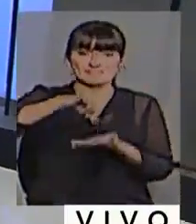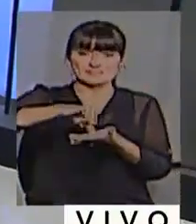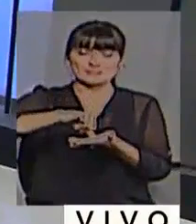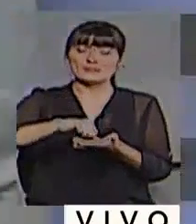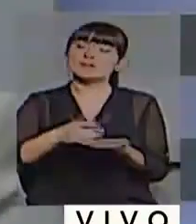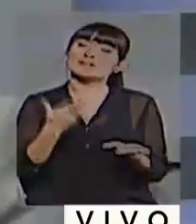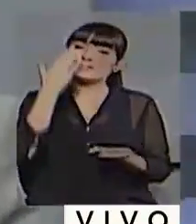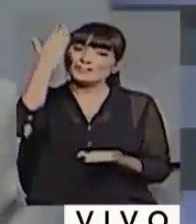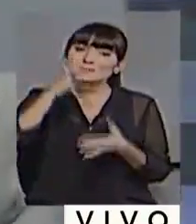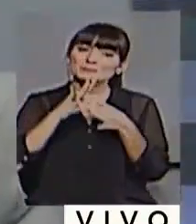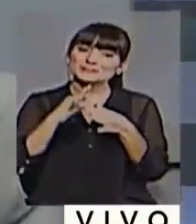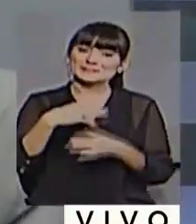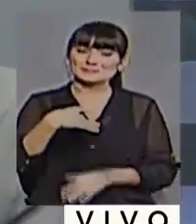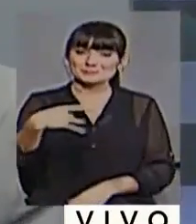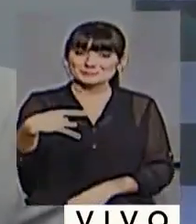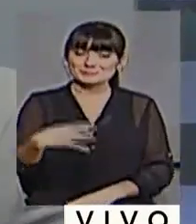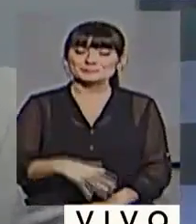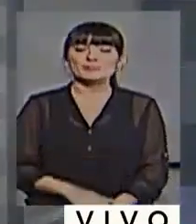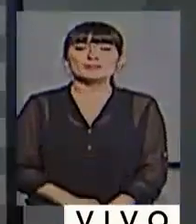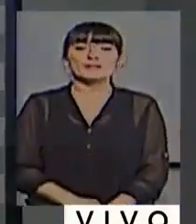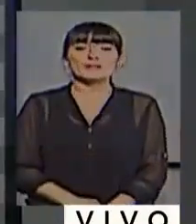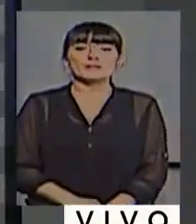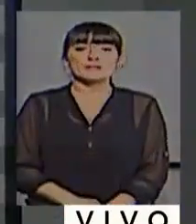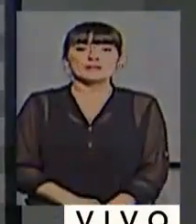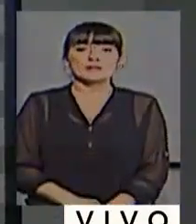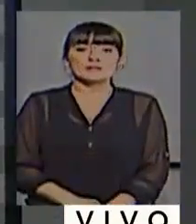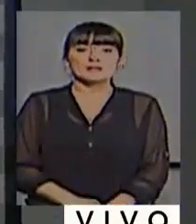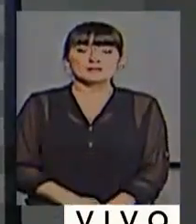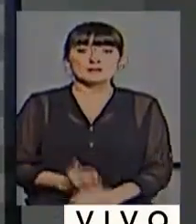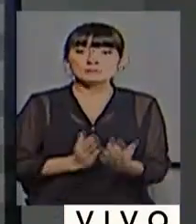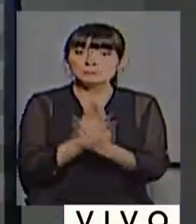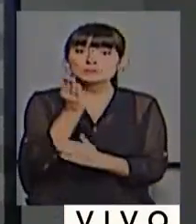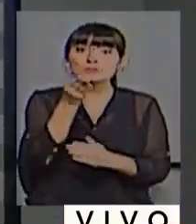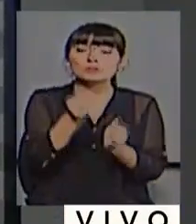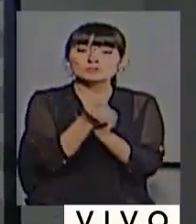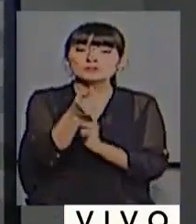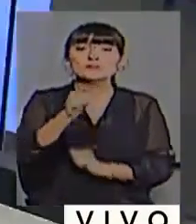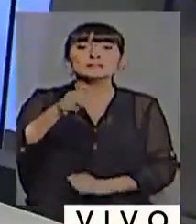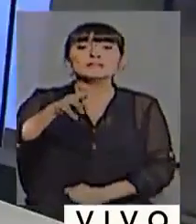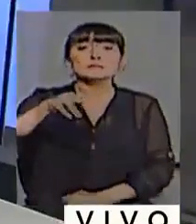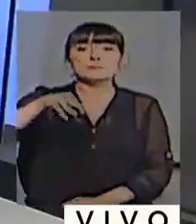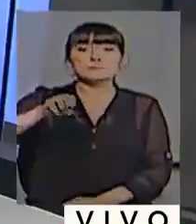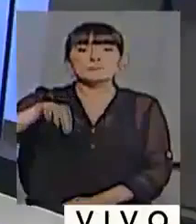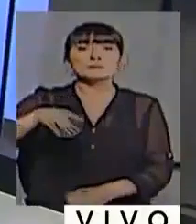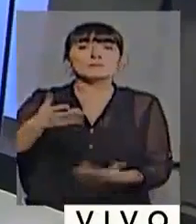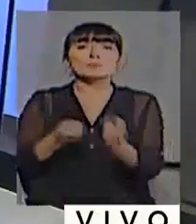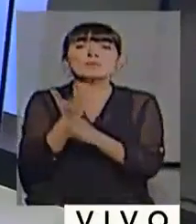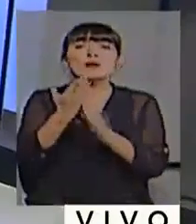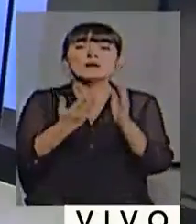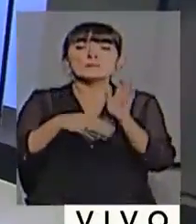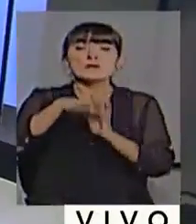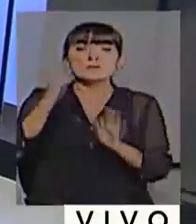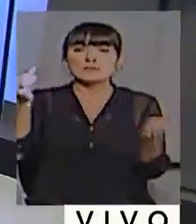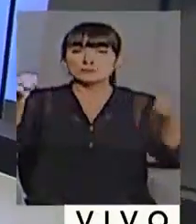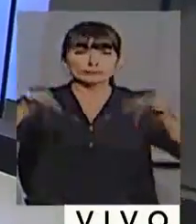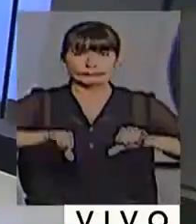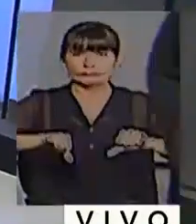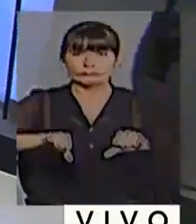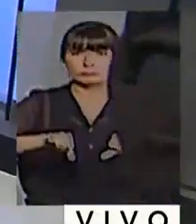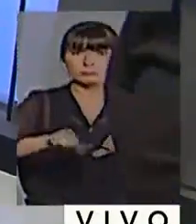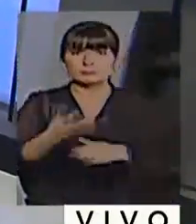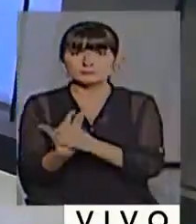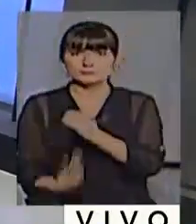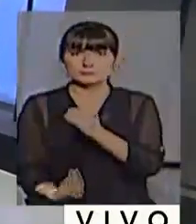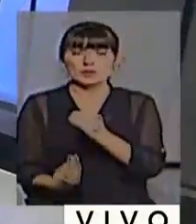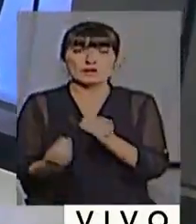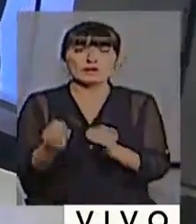muchas gracias por la invitación, Pablo. Parto contigo, Germán. Sé que, pero la nueva mayoría ya no existe sin una